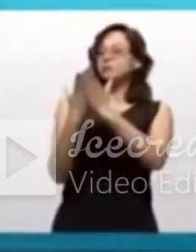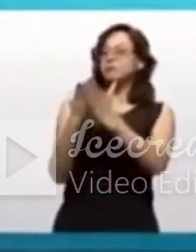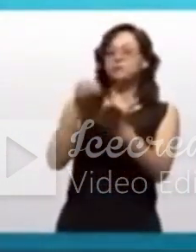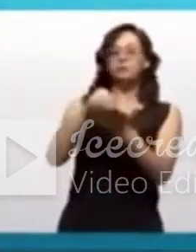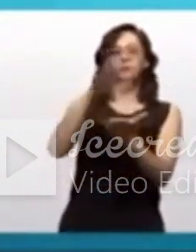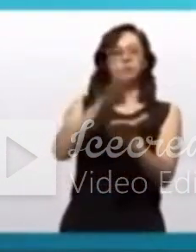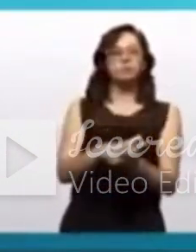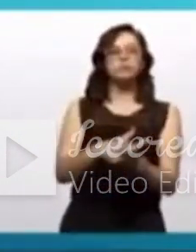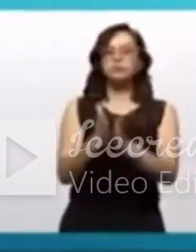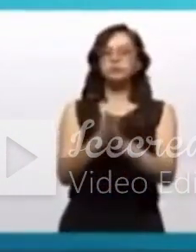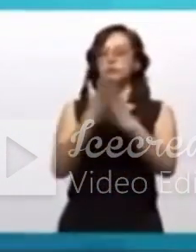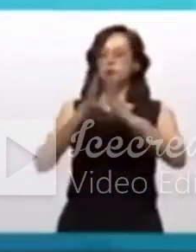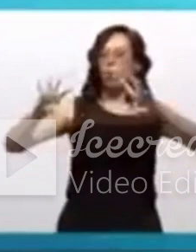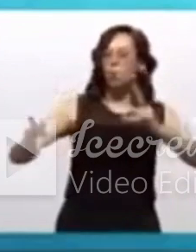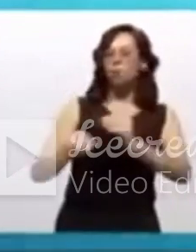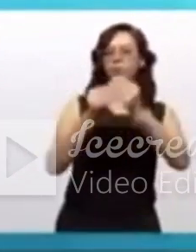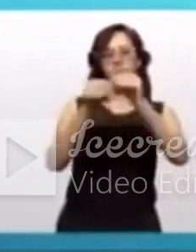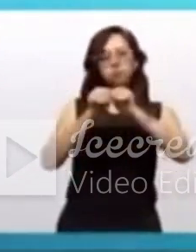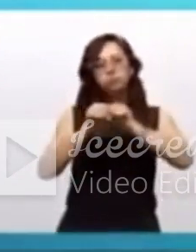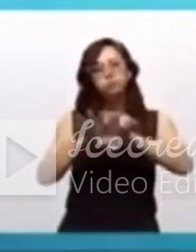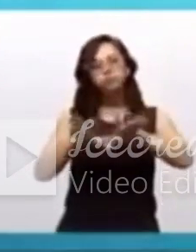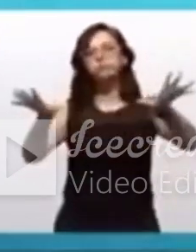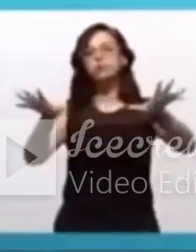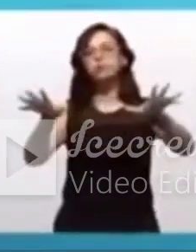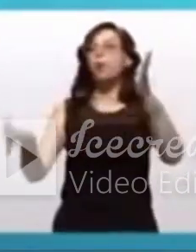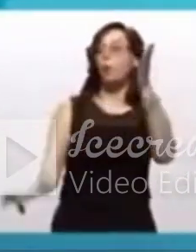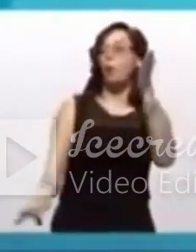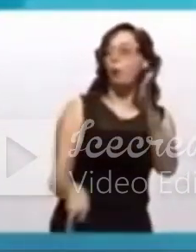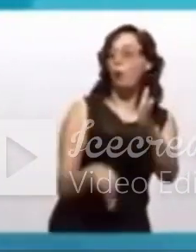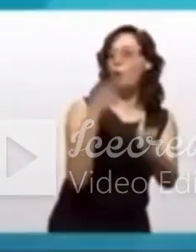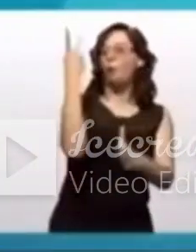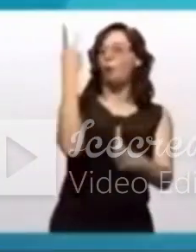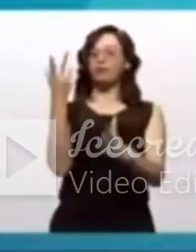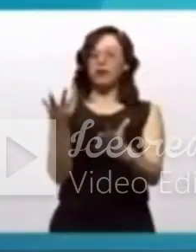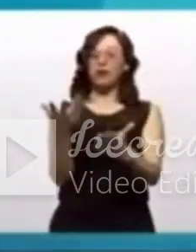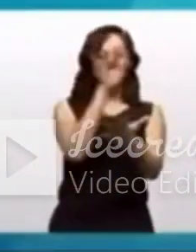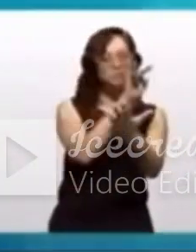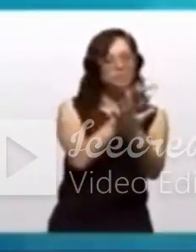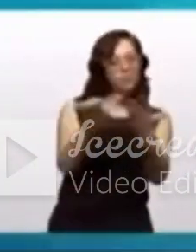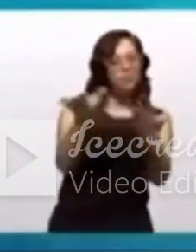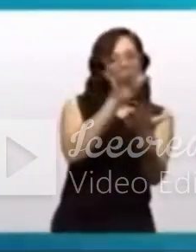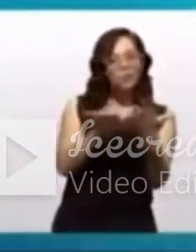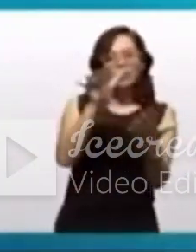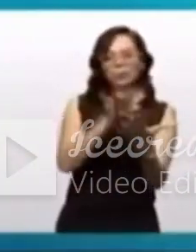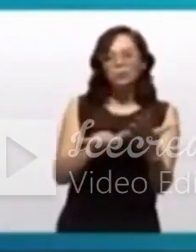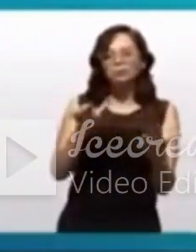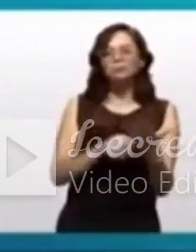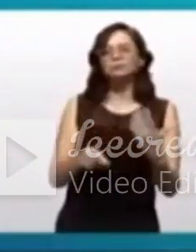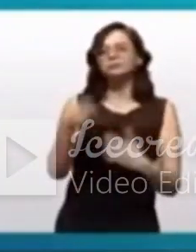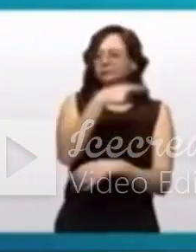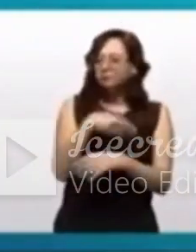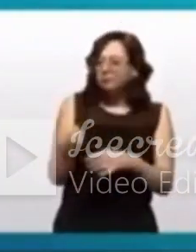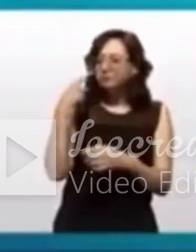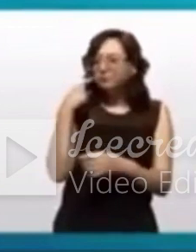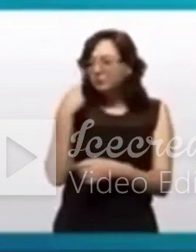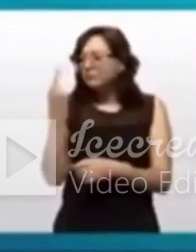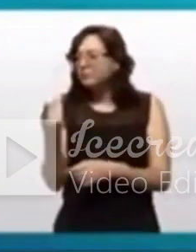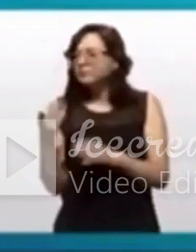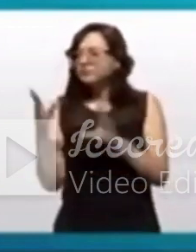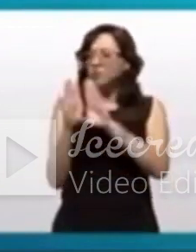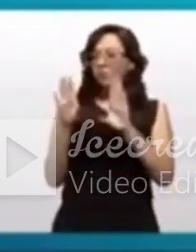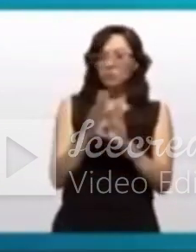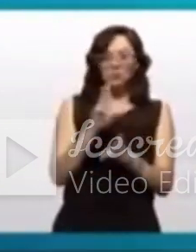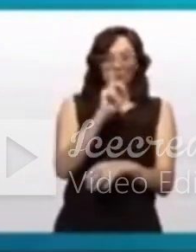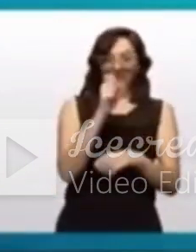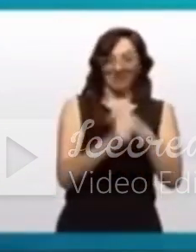el volumen de cuentos reunidos. Y con ello resurgiste entre los lectores más jóvenes y en el ojo de los críticos que buscaban consagrarse con apenas